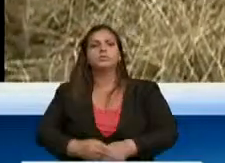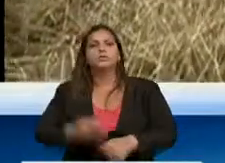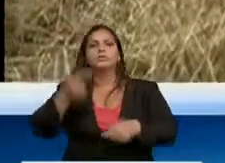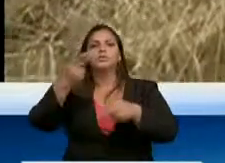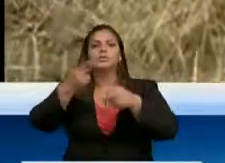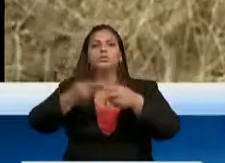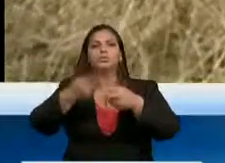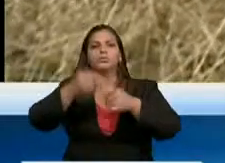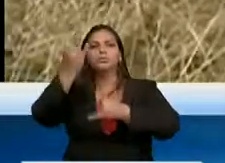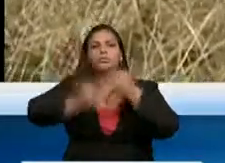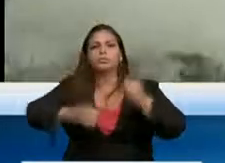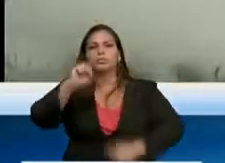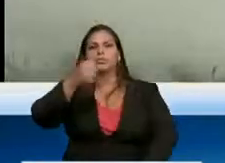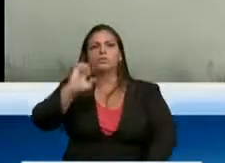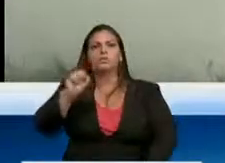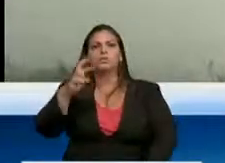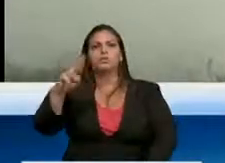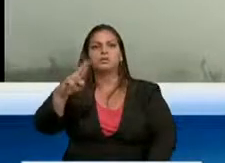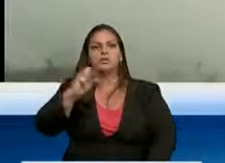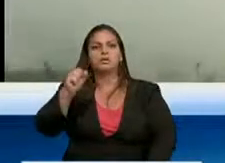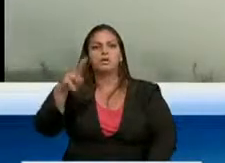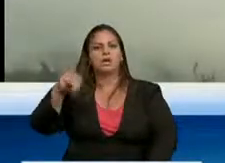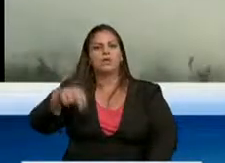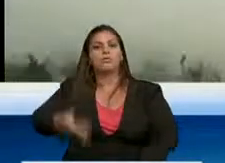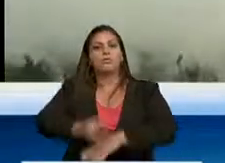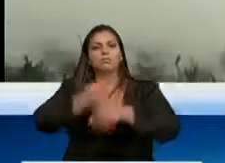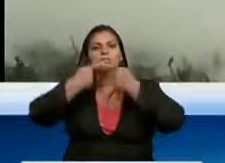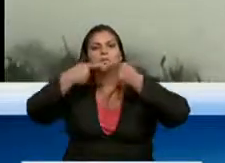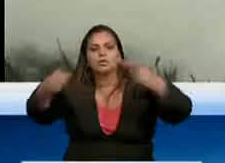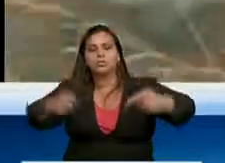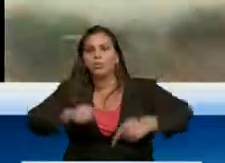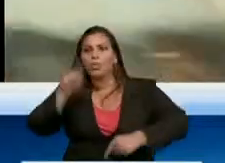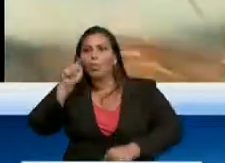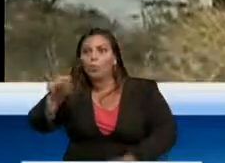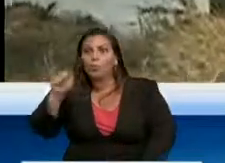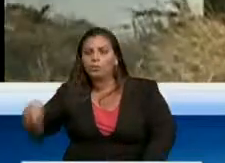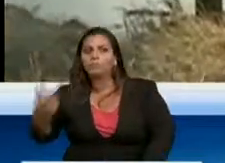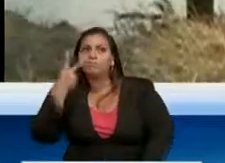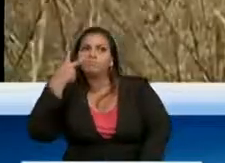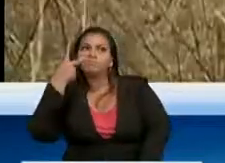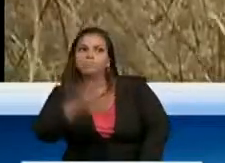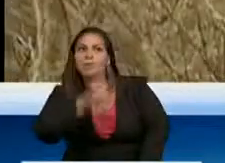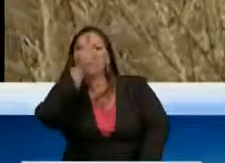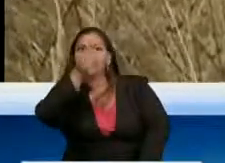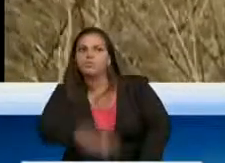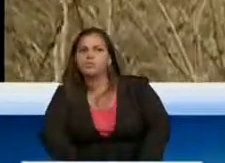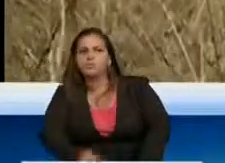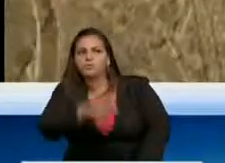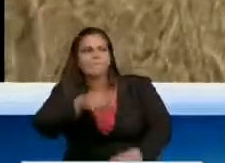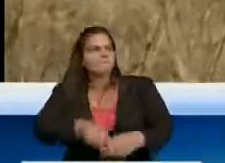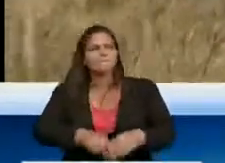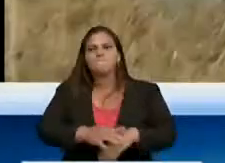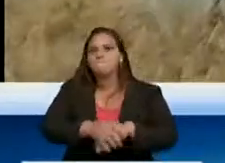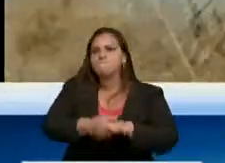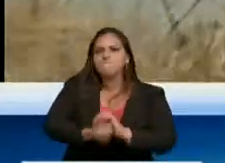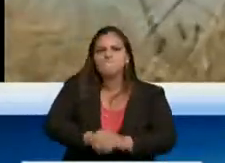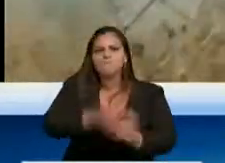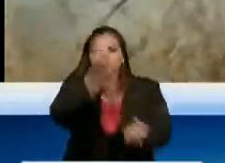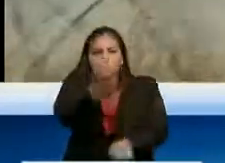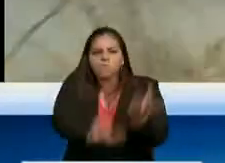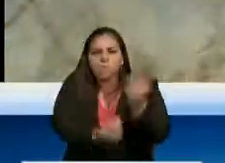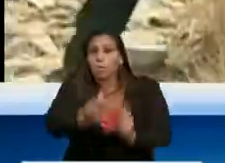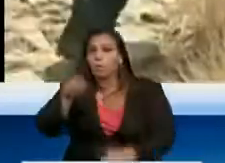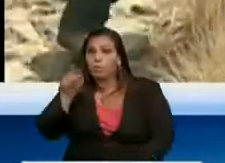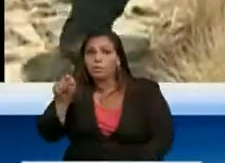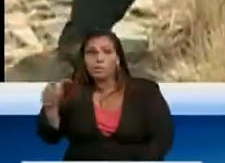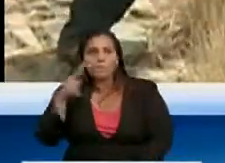está en vigencia el plan de recompensas para quienes entregan información verídica de los responsables de prender fuego, 30 agentes de la Policía